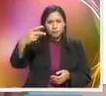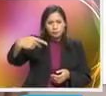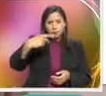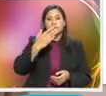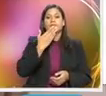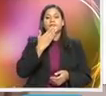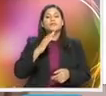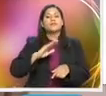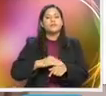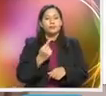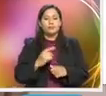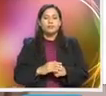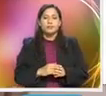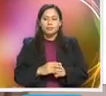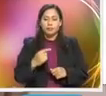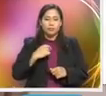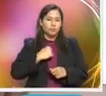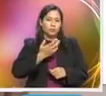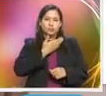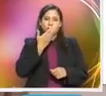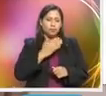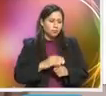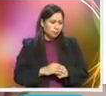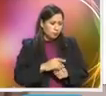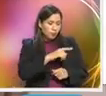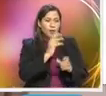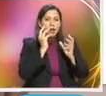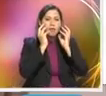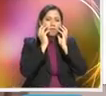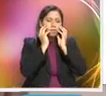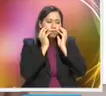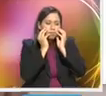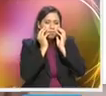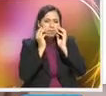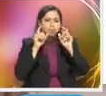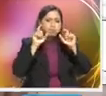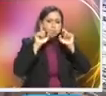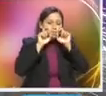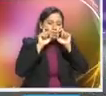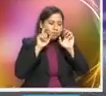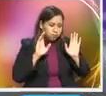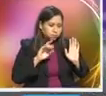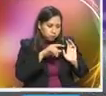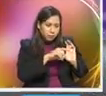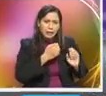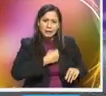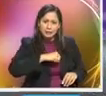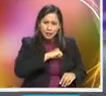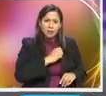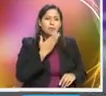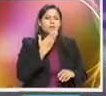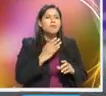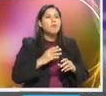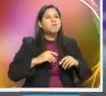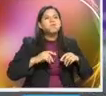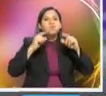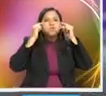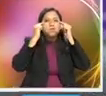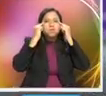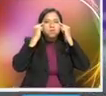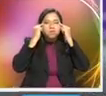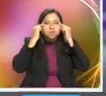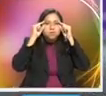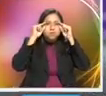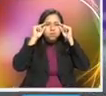porque somos muy dados a decir, ay, tiene cachetito, tiene, ¿no? Y está muy sano y entonces está rollizo y